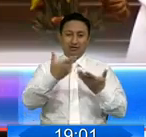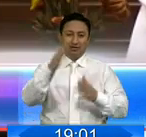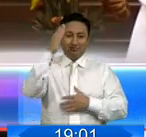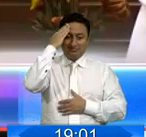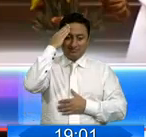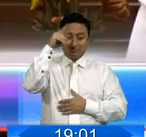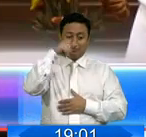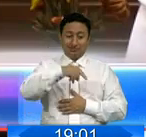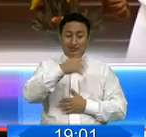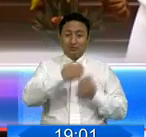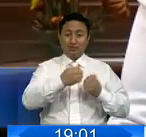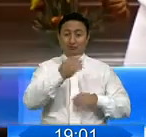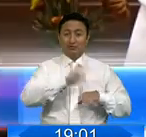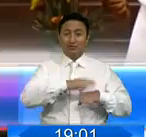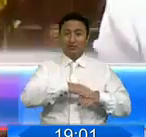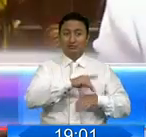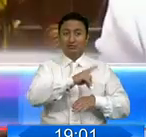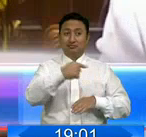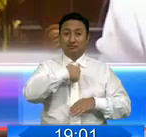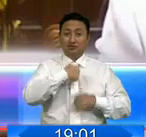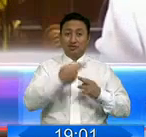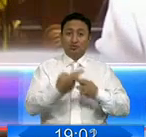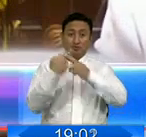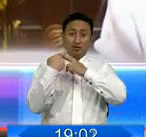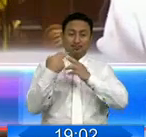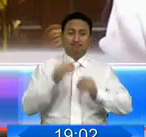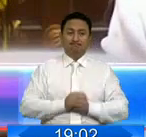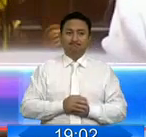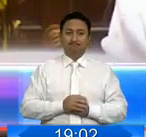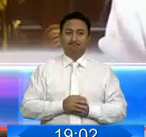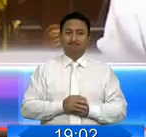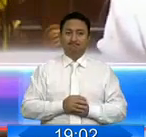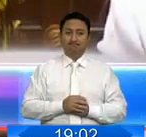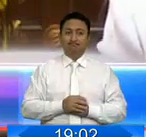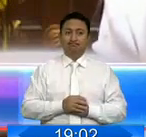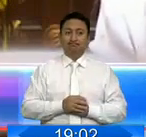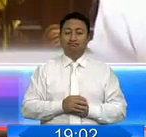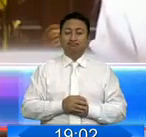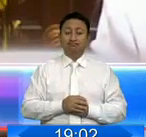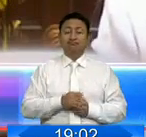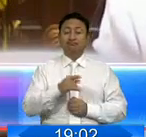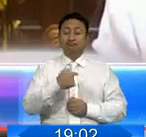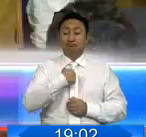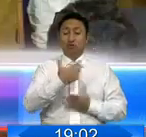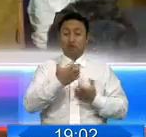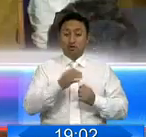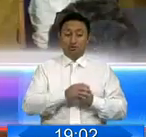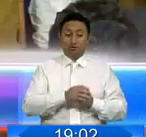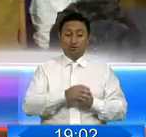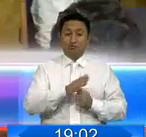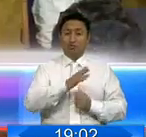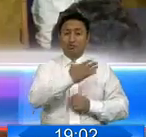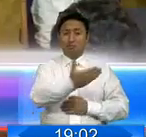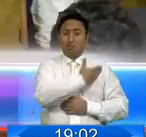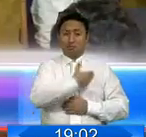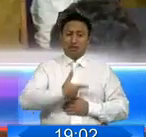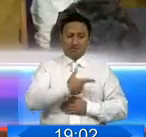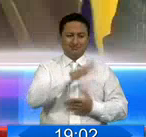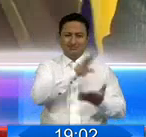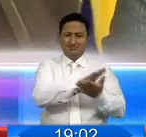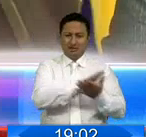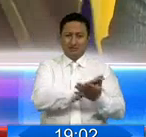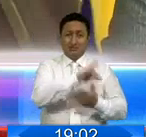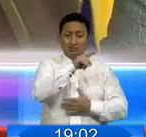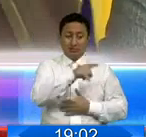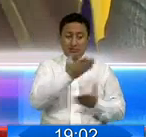esta canallada es por el cargo que ocupo. Que su renuncia busca abonar para la tranquilidad del país, que el presidente Lenín Moreno no merece